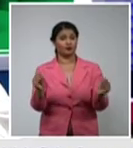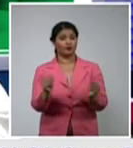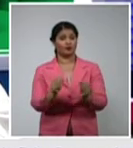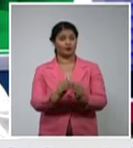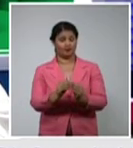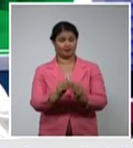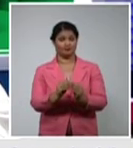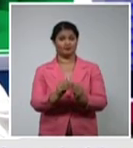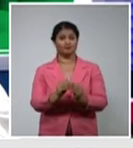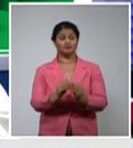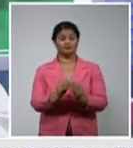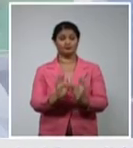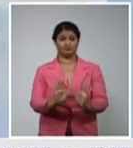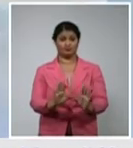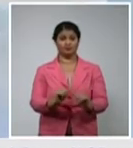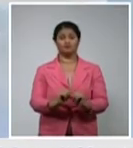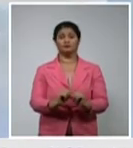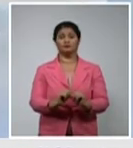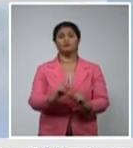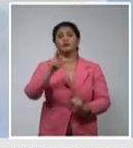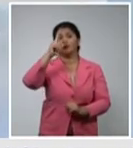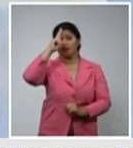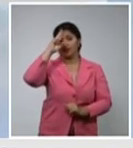están ingresados un total de